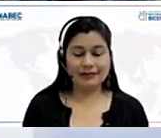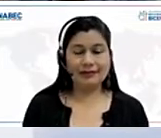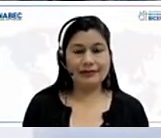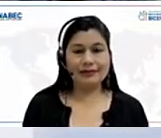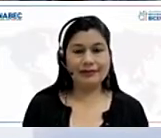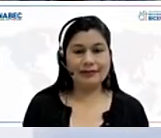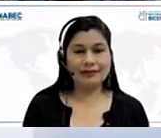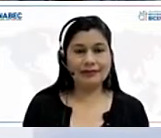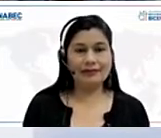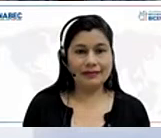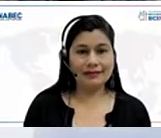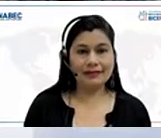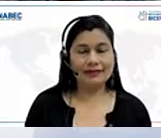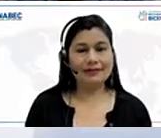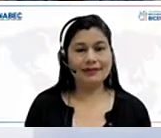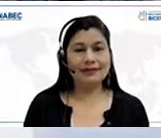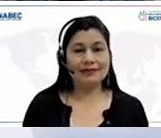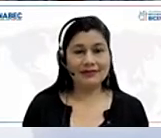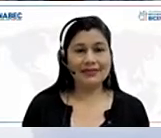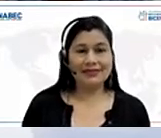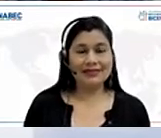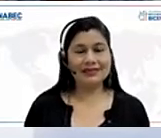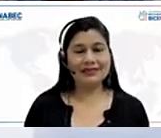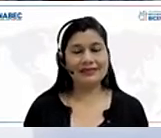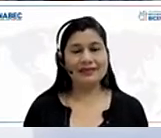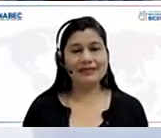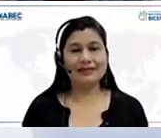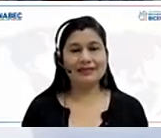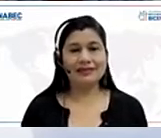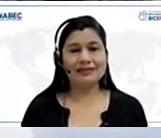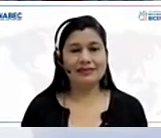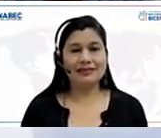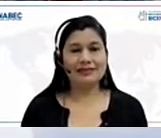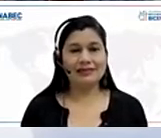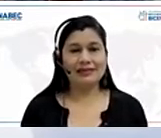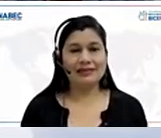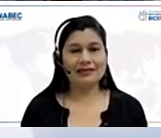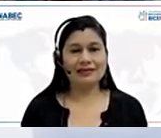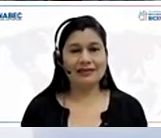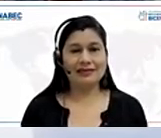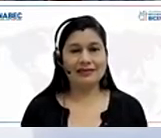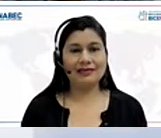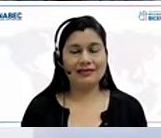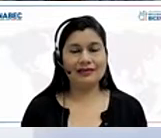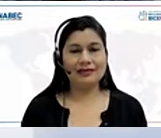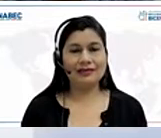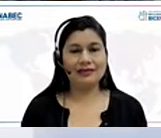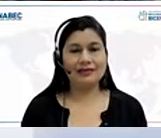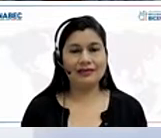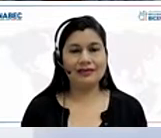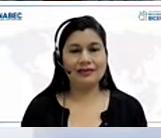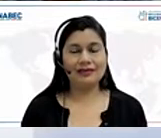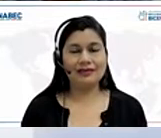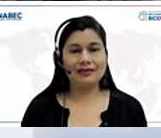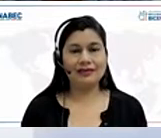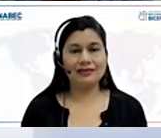2 a 3 o 3 años, ¿no? Dependiendo. Entonces, sumando todo ese tiempo, son como que 4 años aproximadamente. Entonces, no es directo,